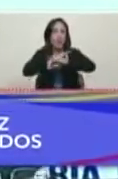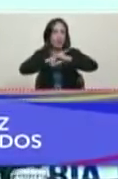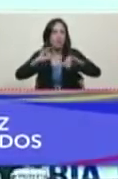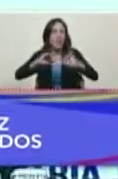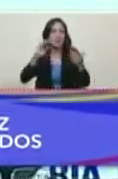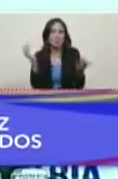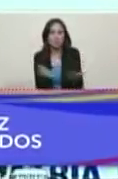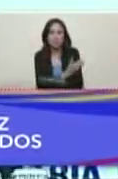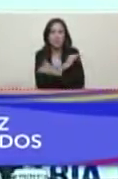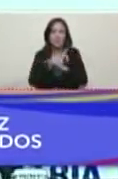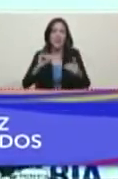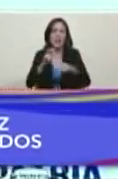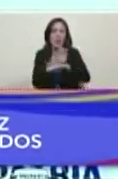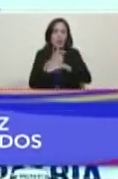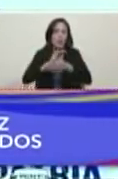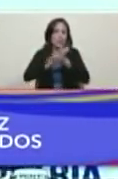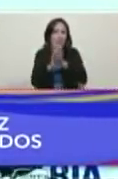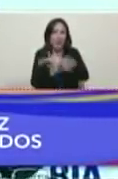sea.